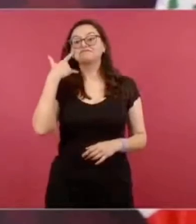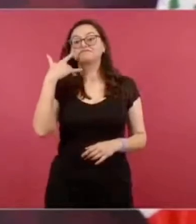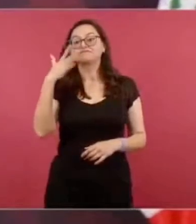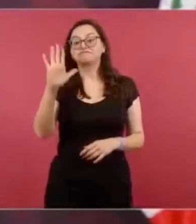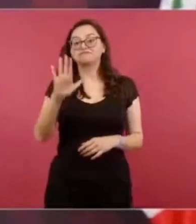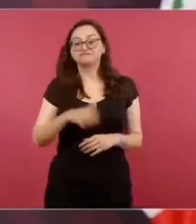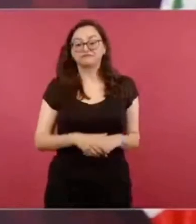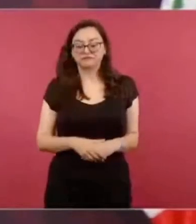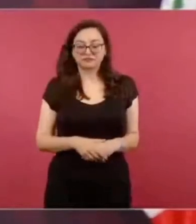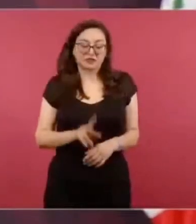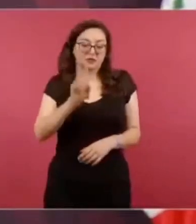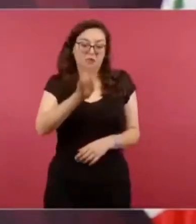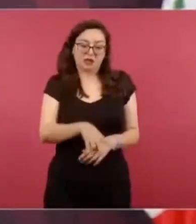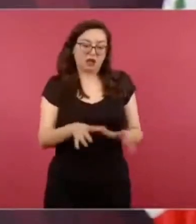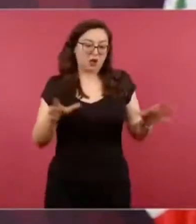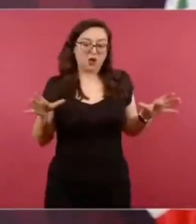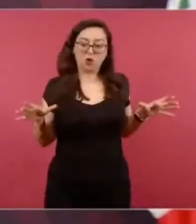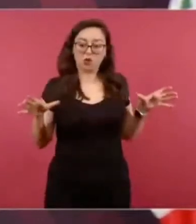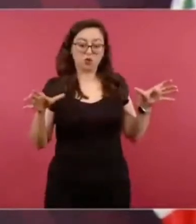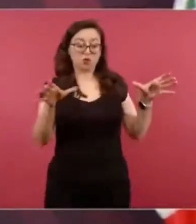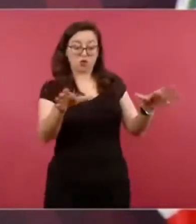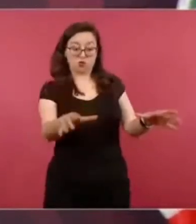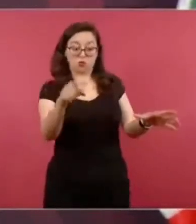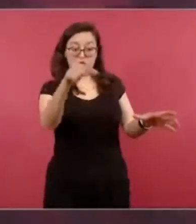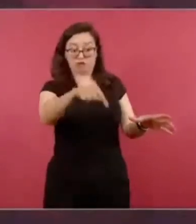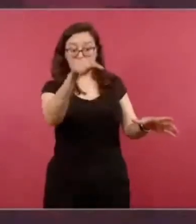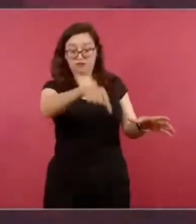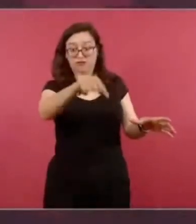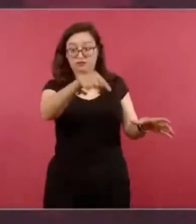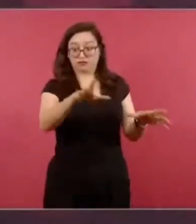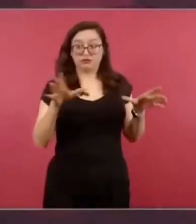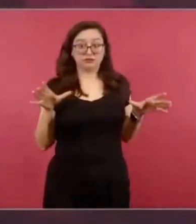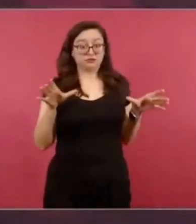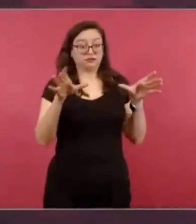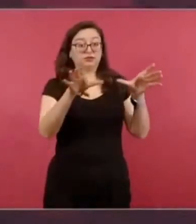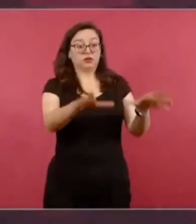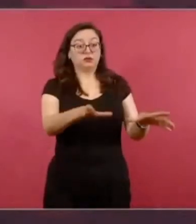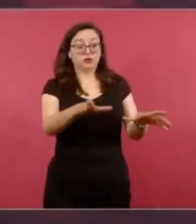nacional e internacional